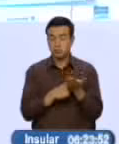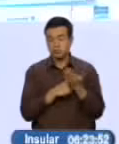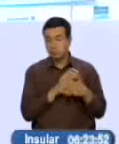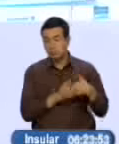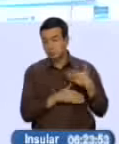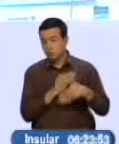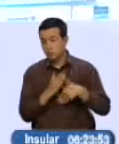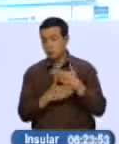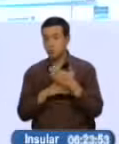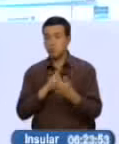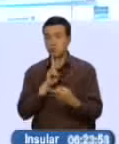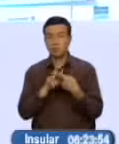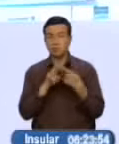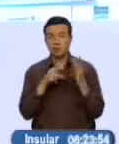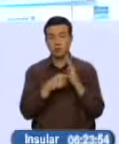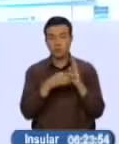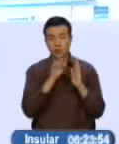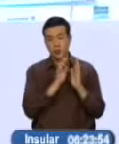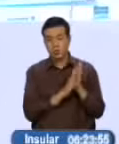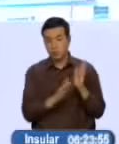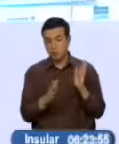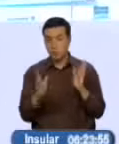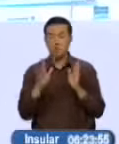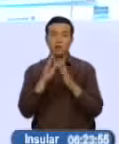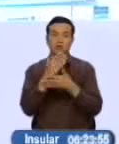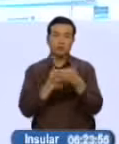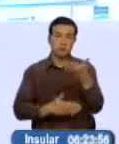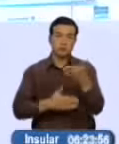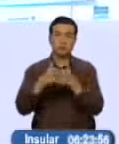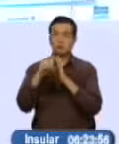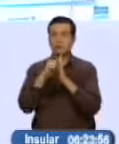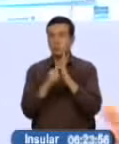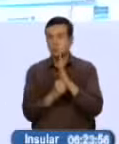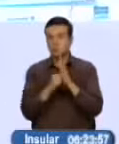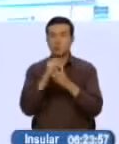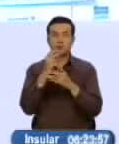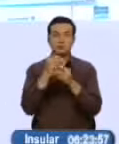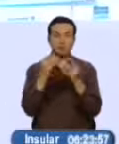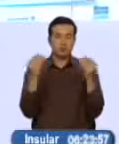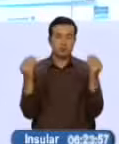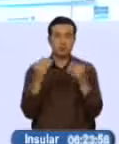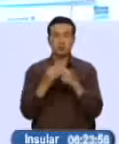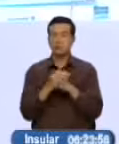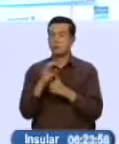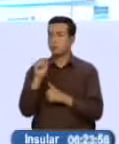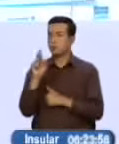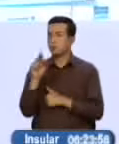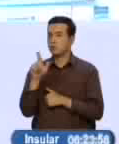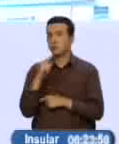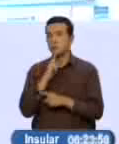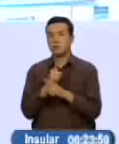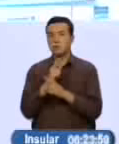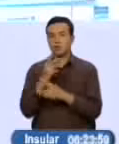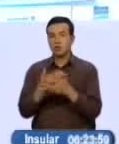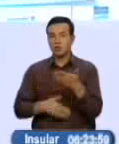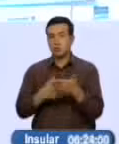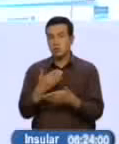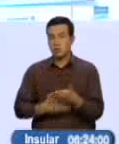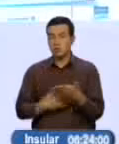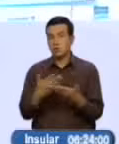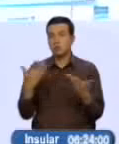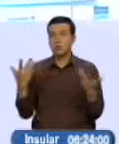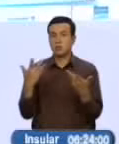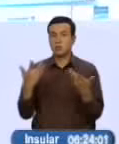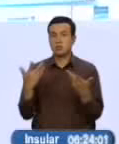del 2009 acá han ocurrido muchos textos, muchos artículos, muchas matrices, como bien decía Carlos, un texto que todavía no